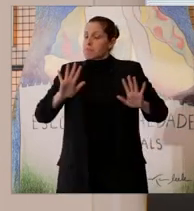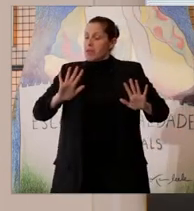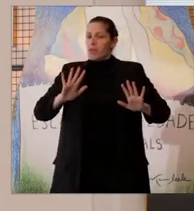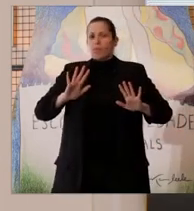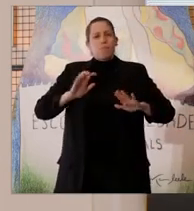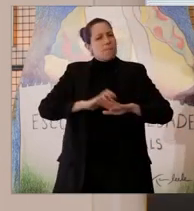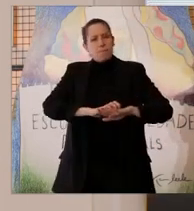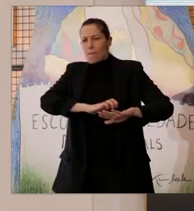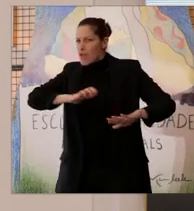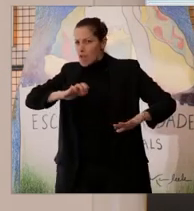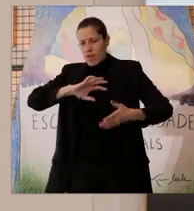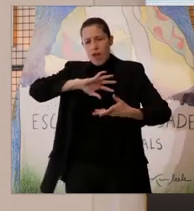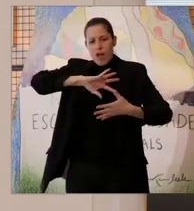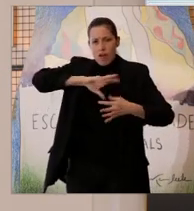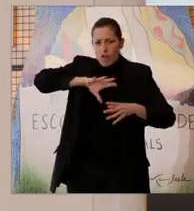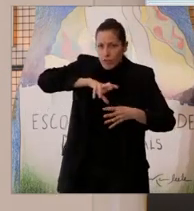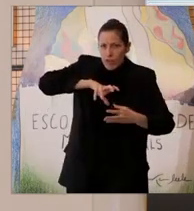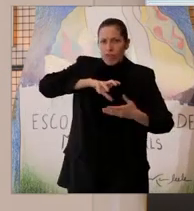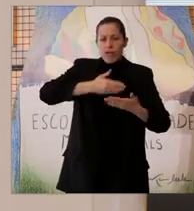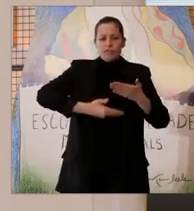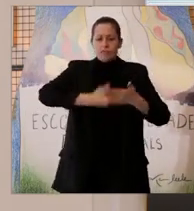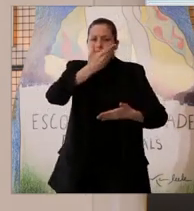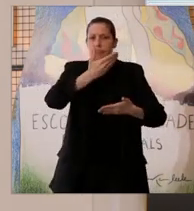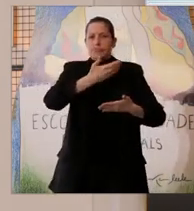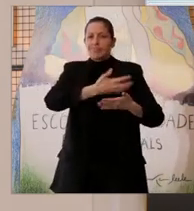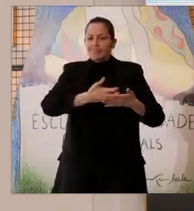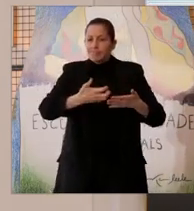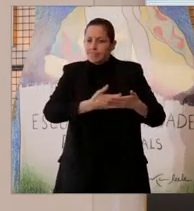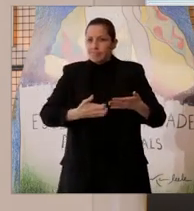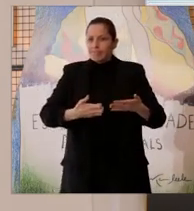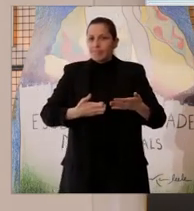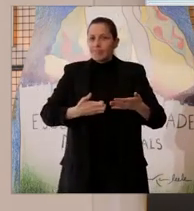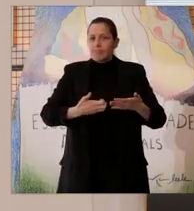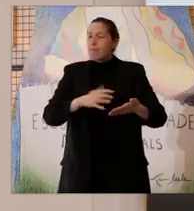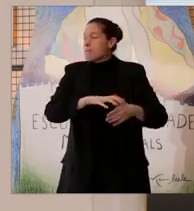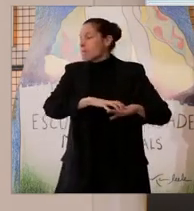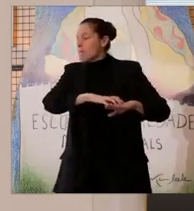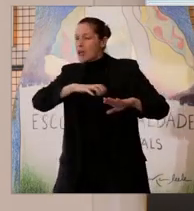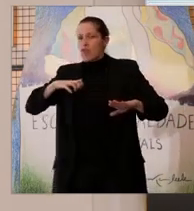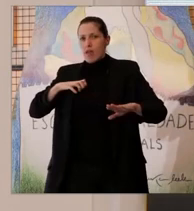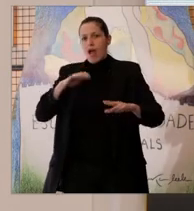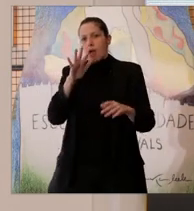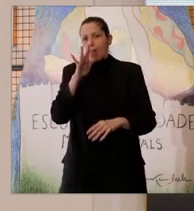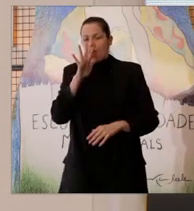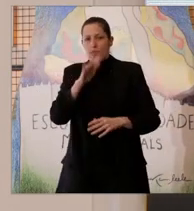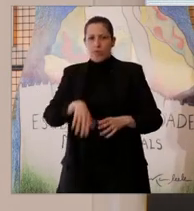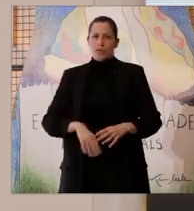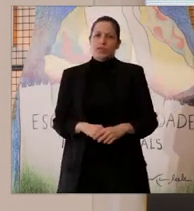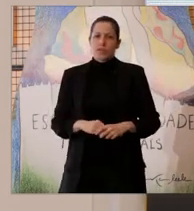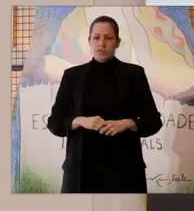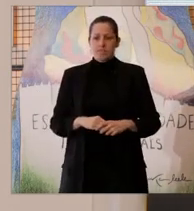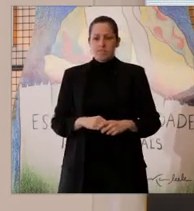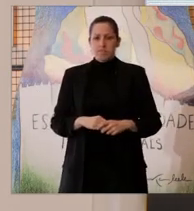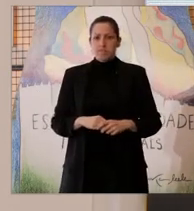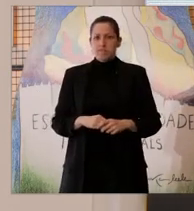noticias no sé por qué bueno sí lo sé son violaciones en el último año sobre todo desde hace como